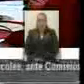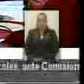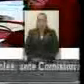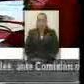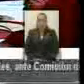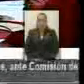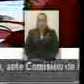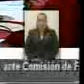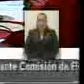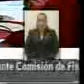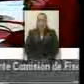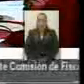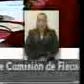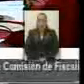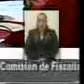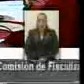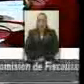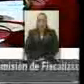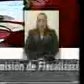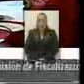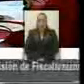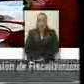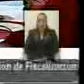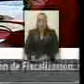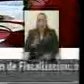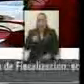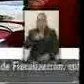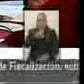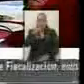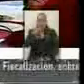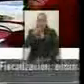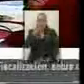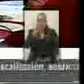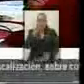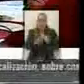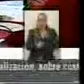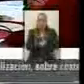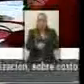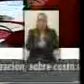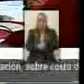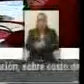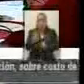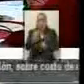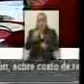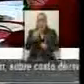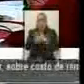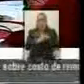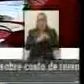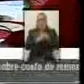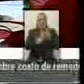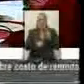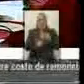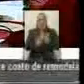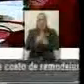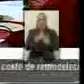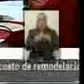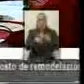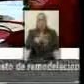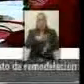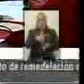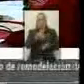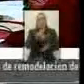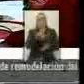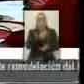defiende entonces a los trabajadores? ¿Yo que denuncio estos robos a los trabajadores? ¿O quien defiende a los trabajadores están subsidiados en la Plaza 2 de Mayo,